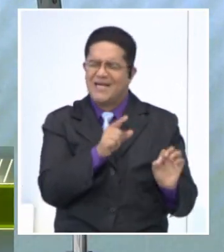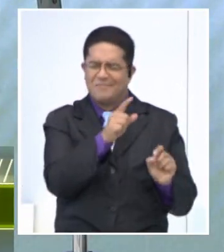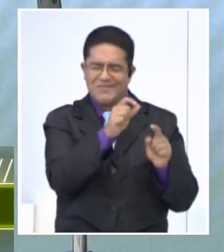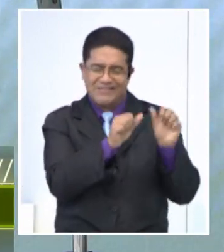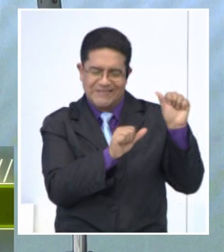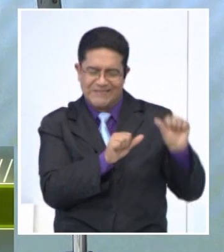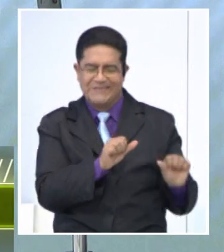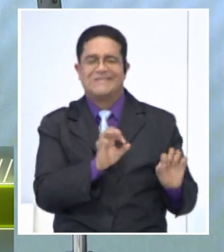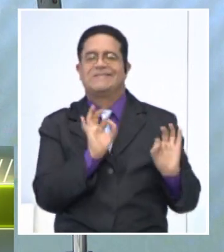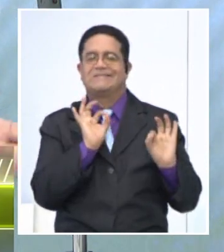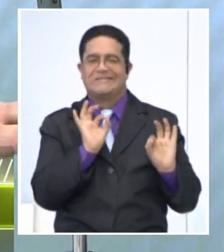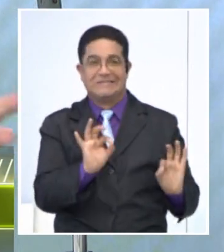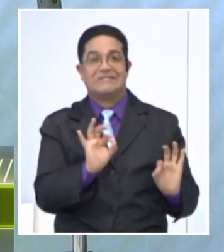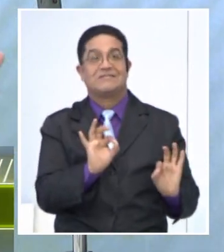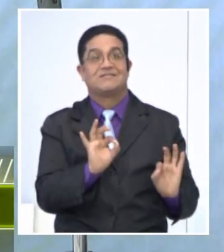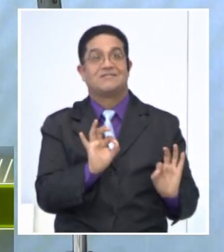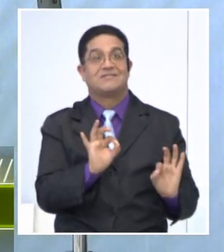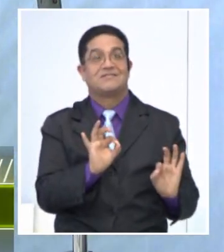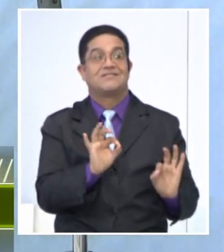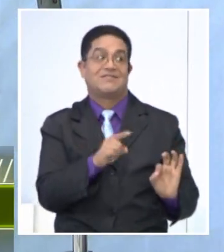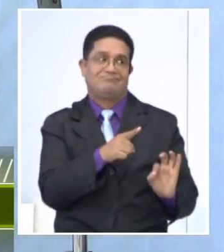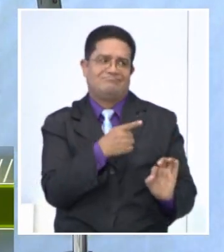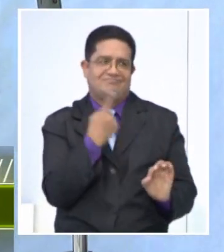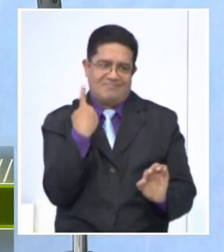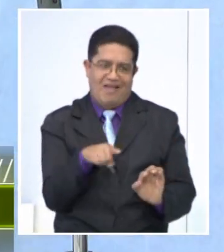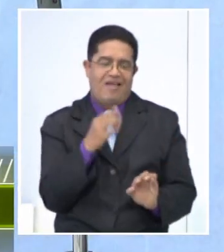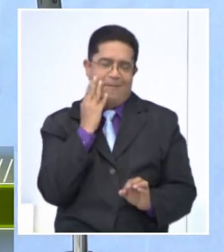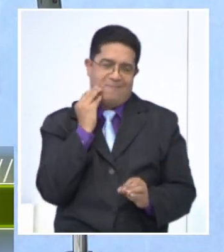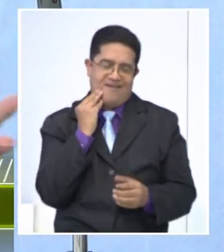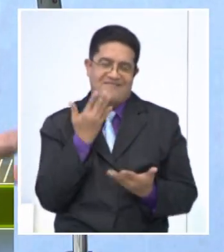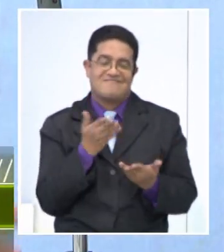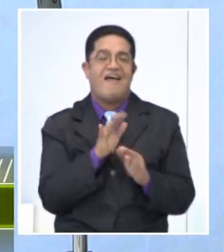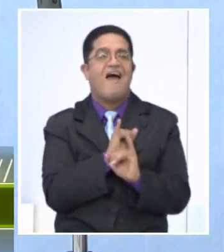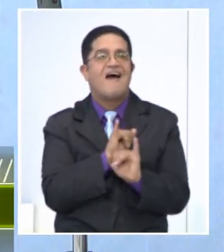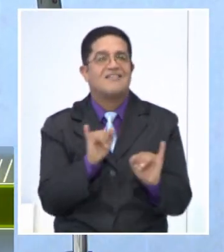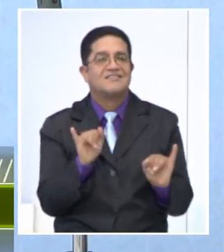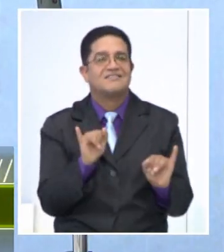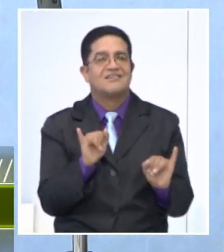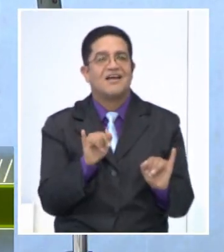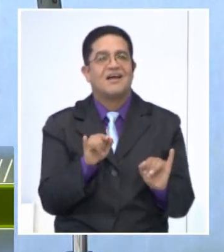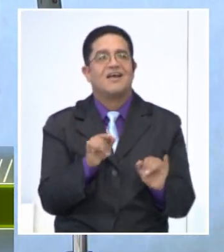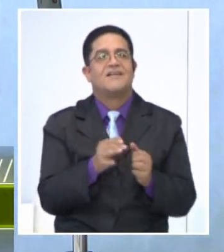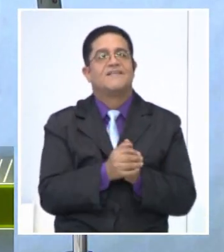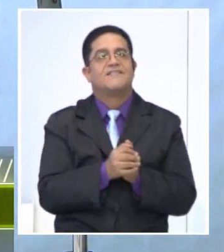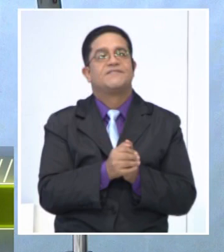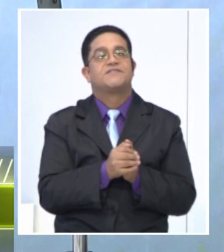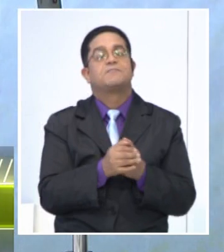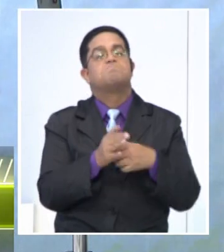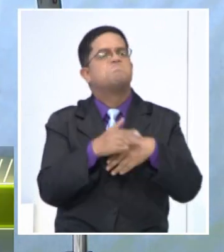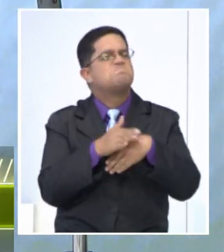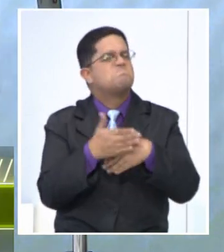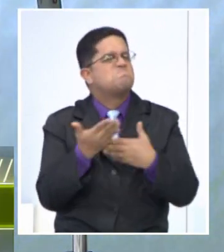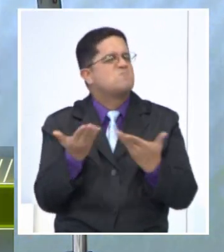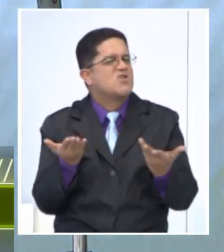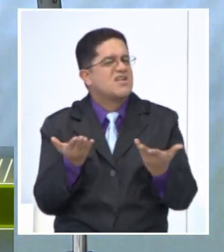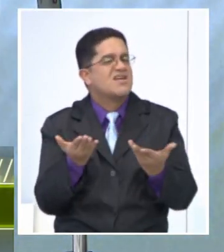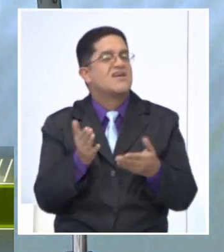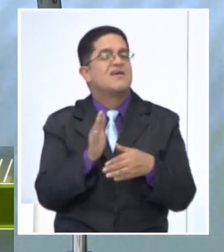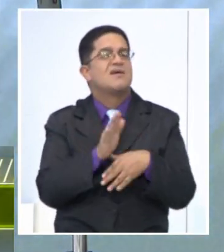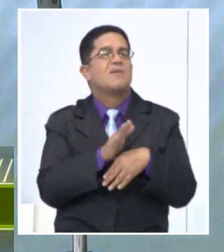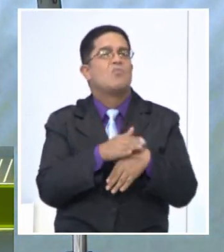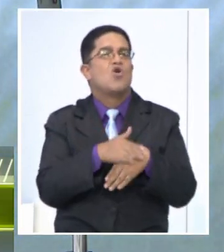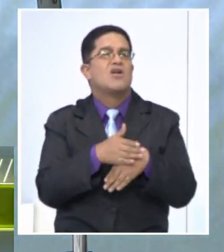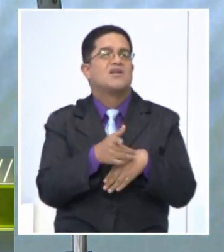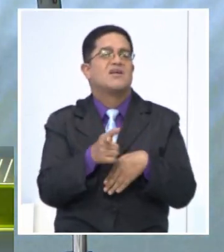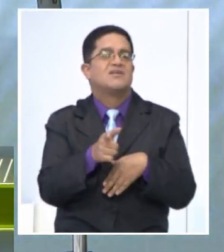tus preguntas, y se nota la experiencia que tienes ya en manejando todo este tipo de temas. ¿Por qué? Porque es una realidad que